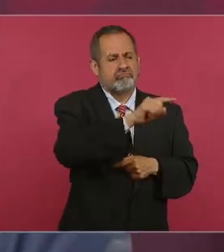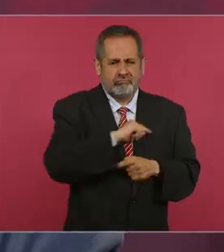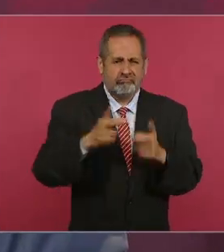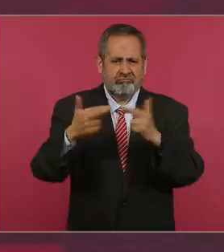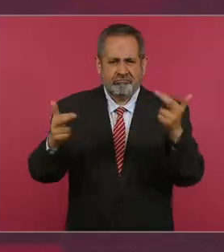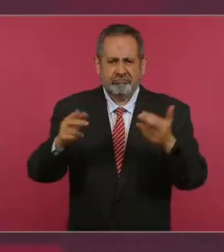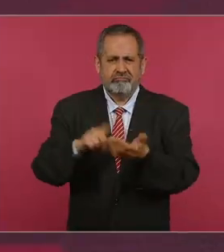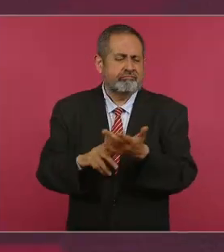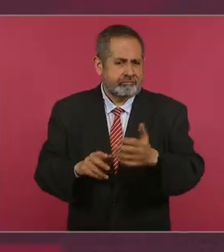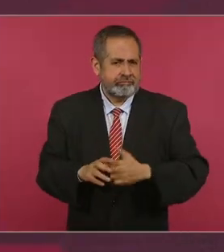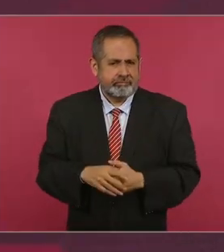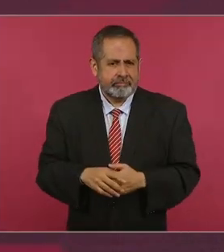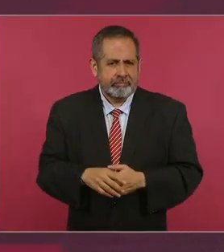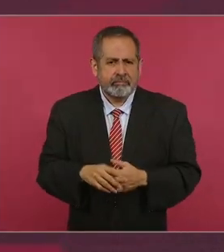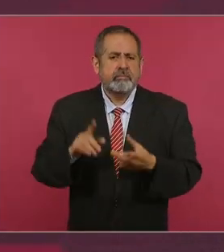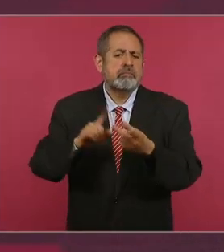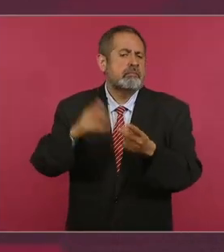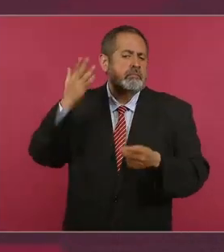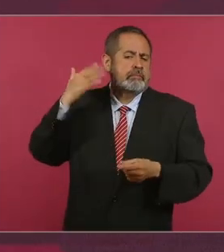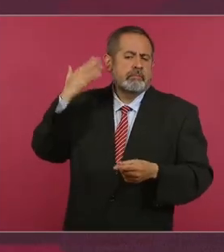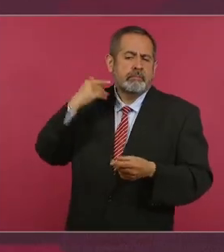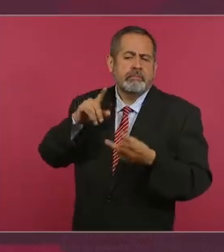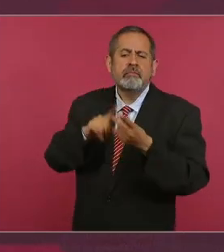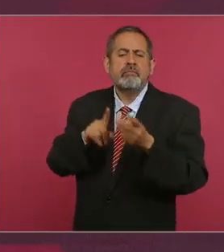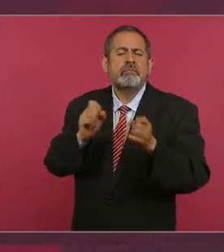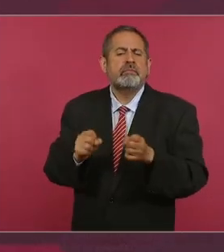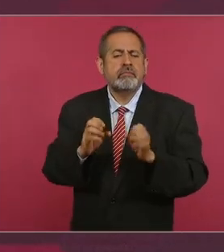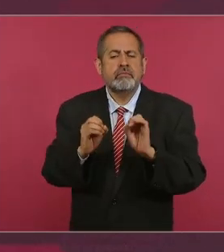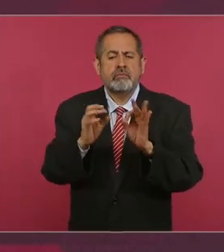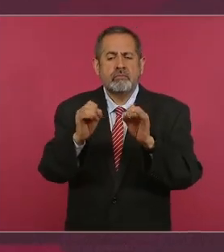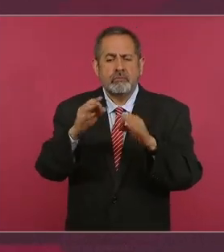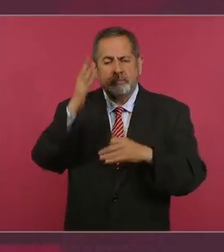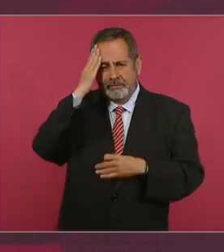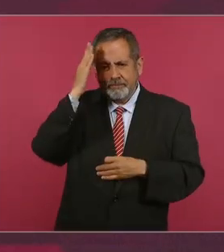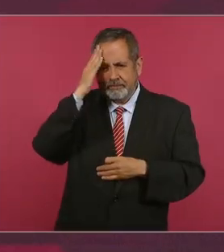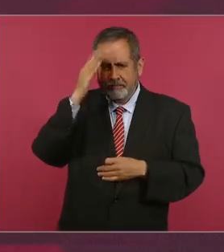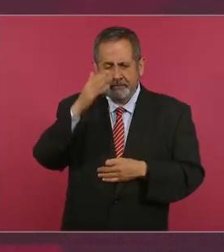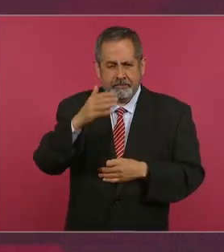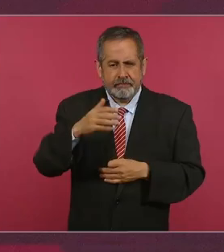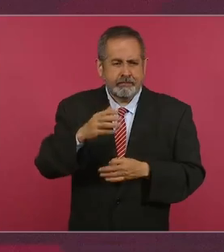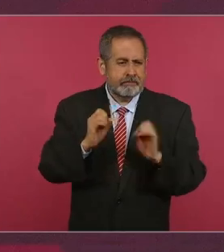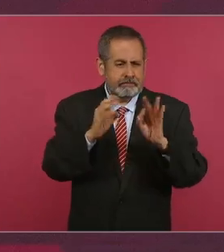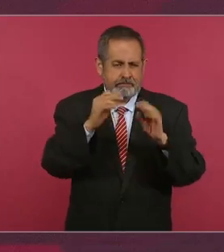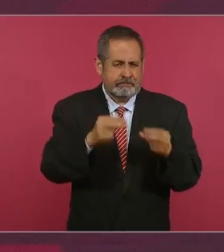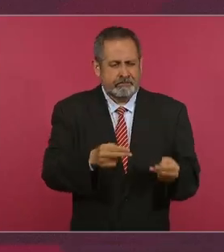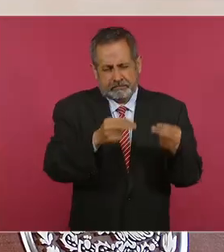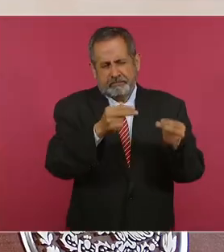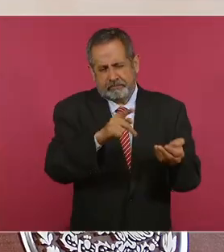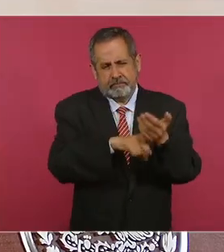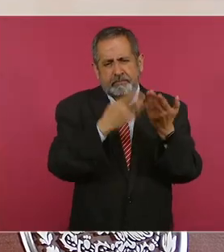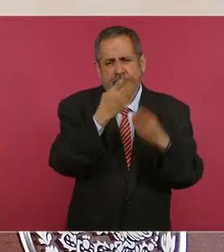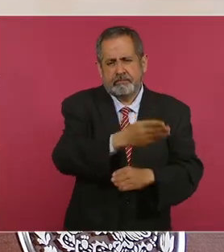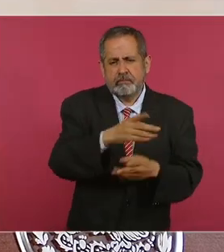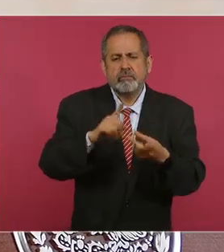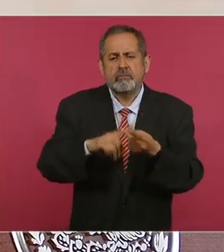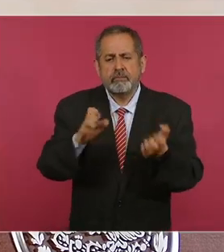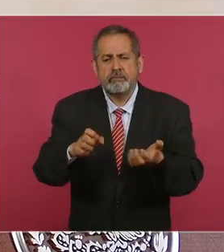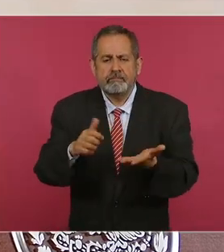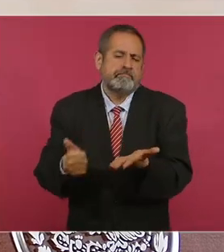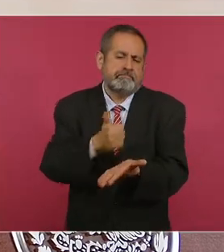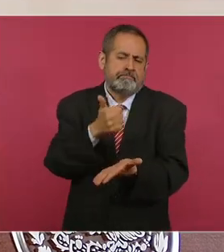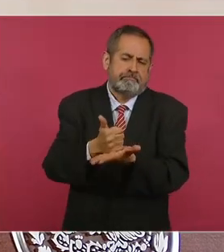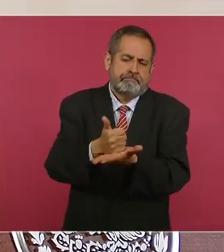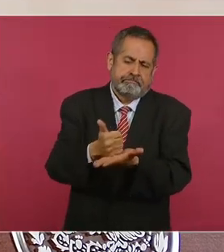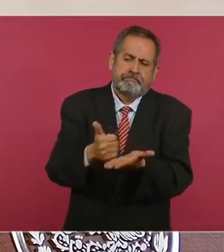porque ¿dónde estaban las sucursales o dónde siguen estando las sucursales de los bancos comerciales? En las